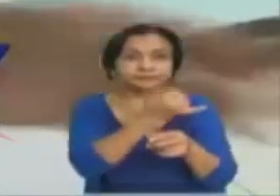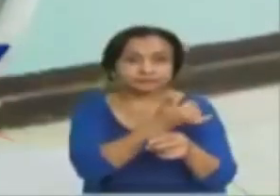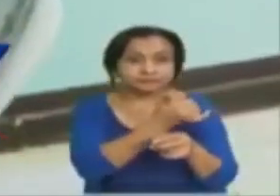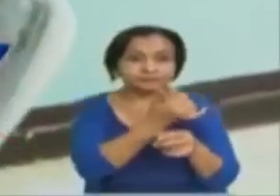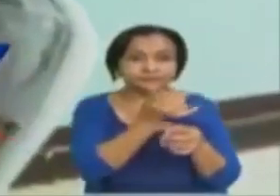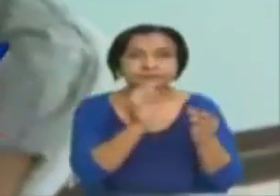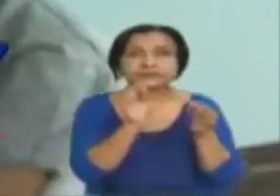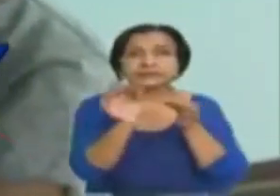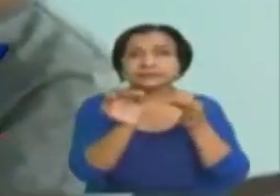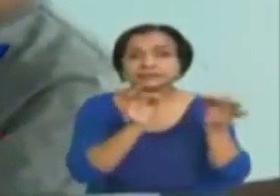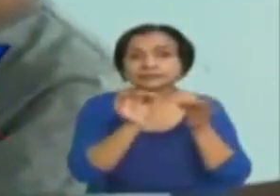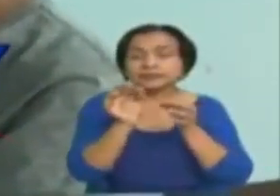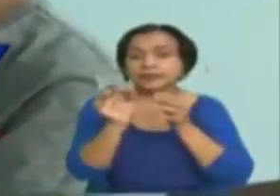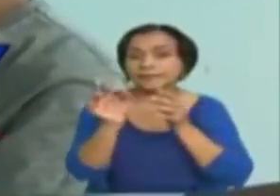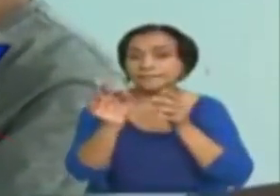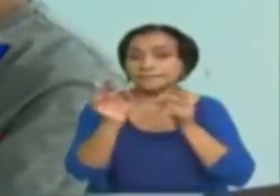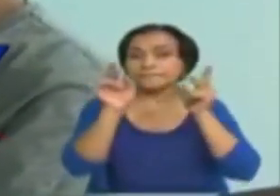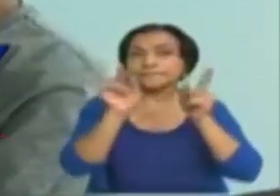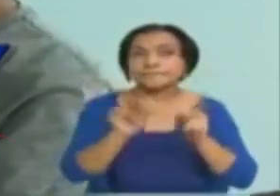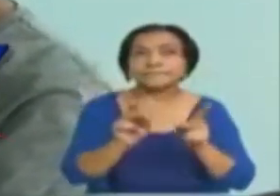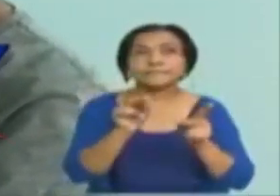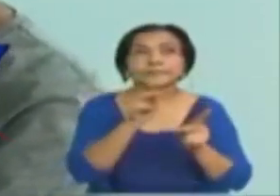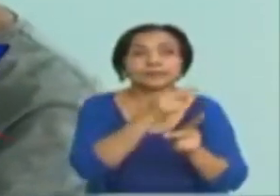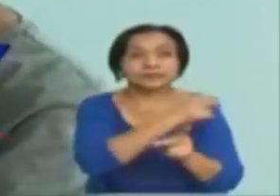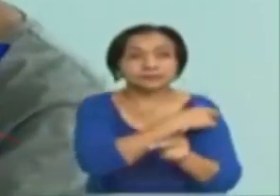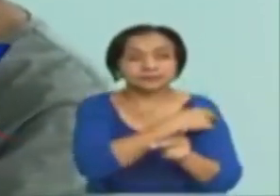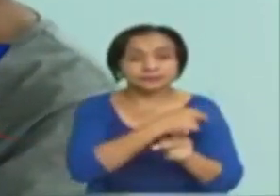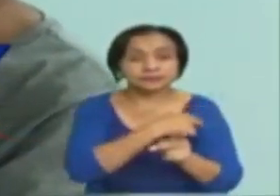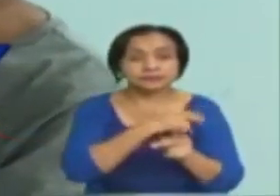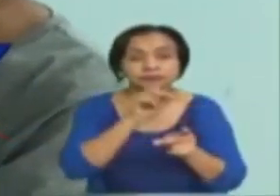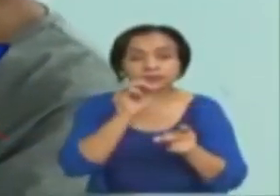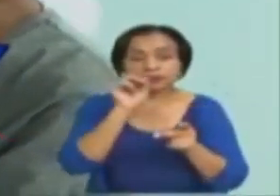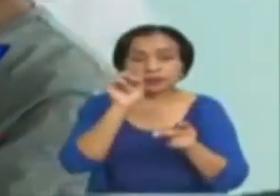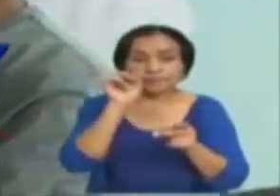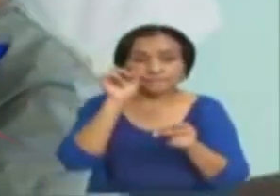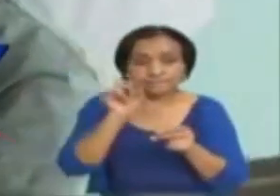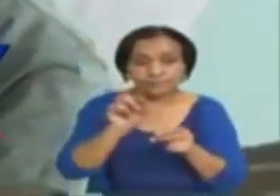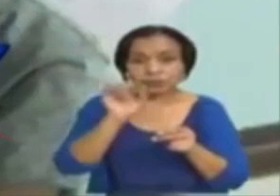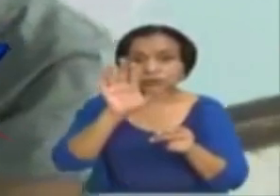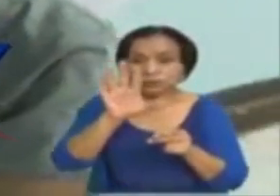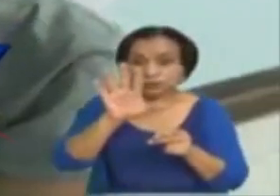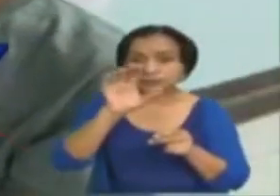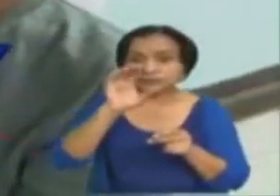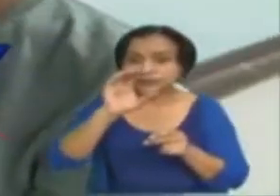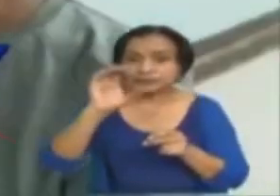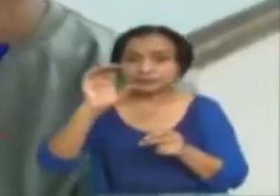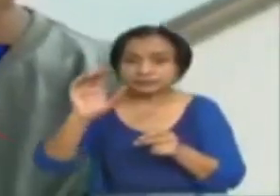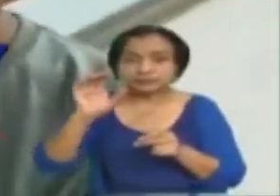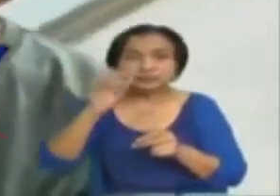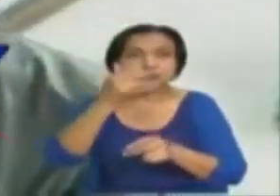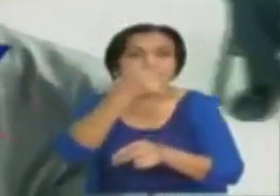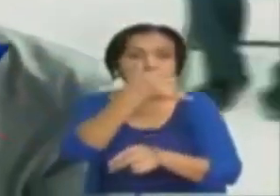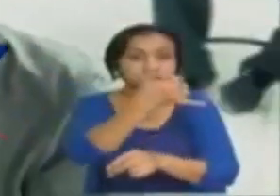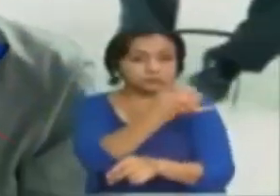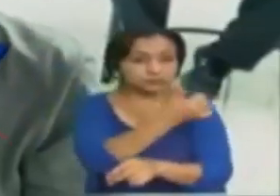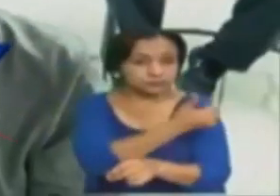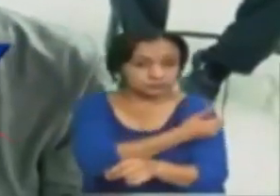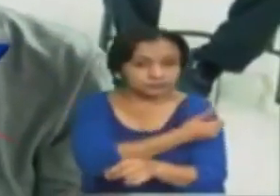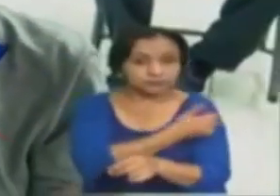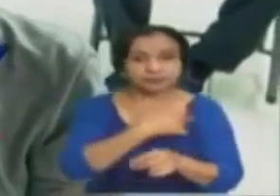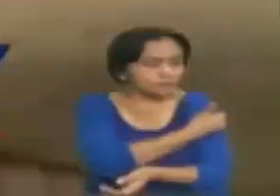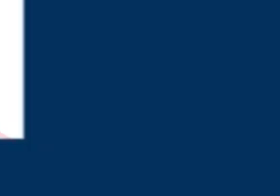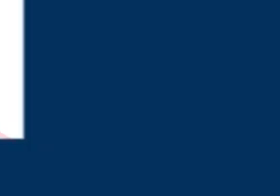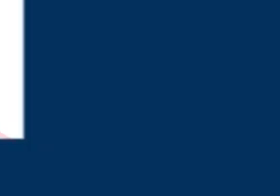Covishield. En el hospital Manolo Morales, mañana a las 8, primera dosis, mañana sábado. En el centro familiar